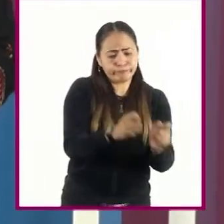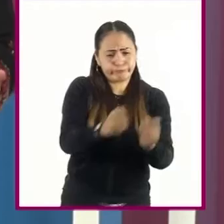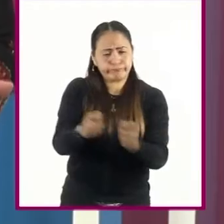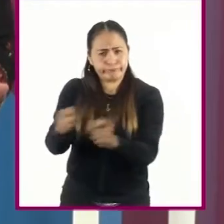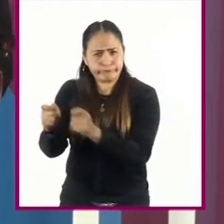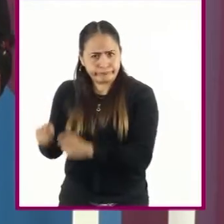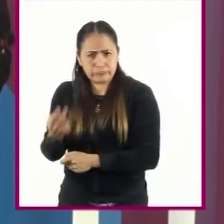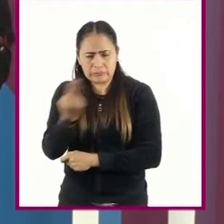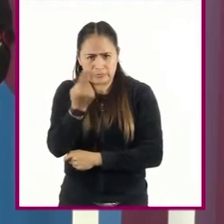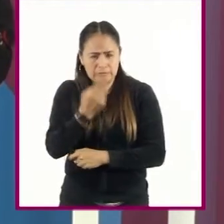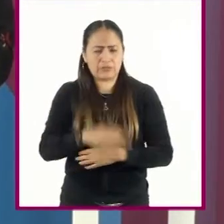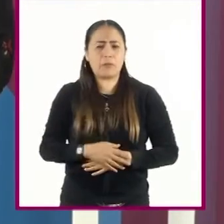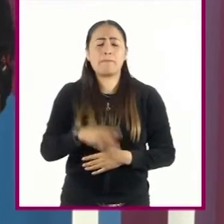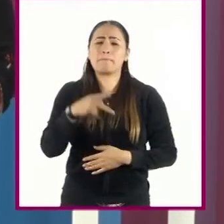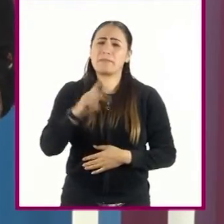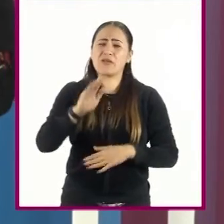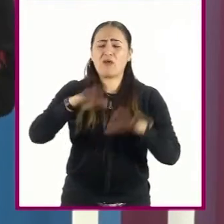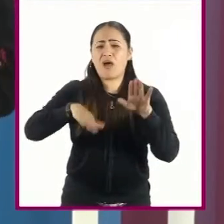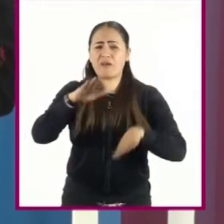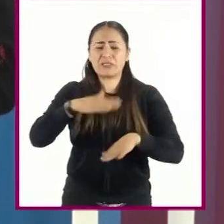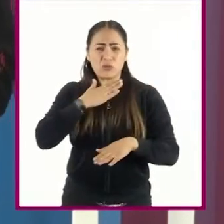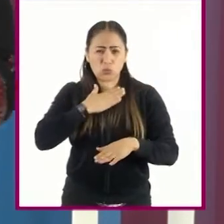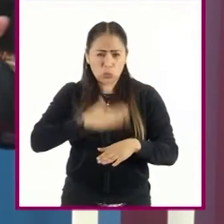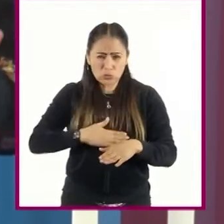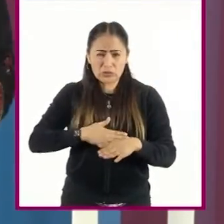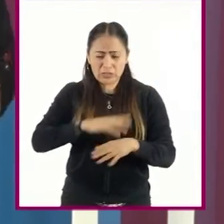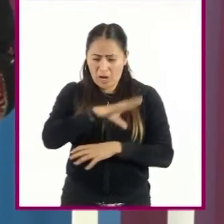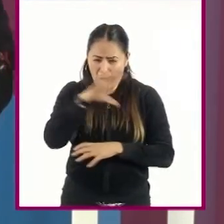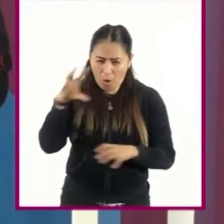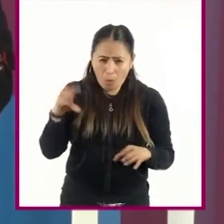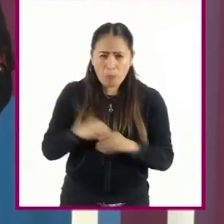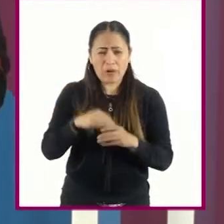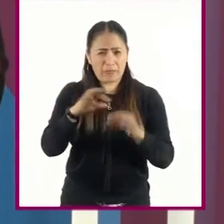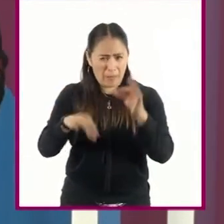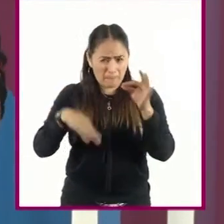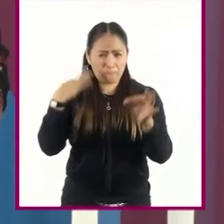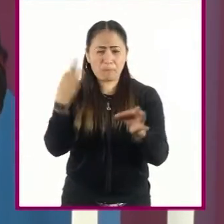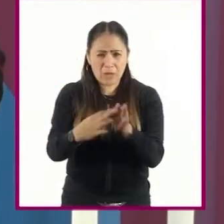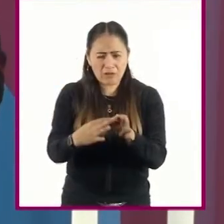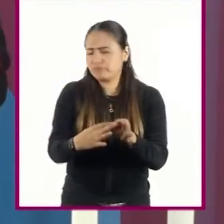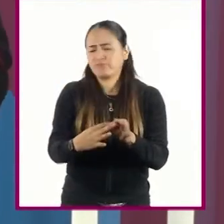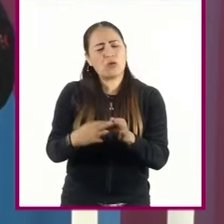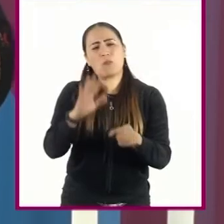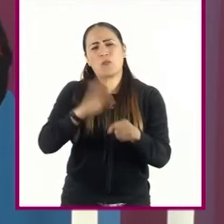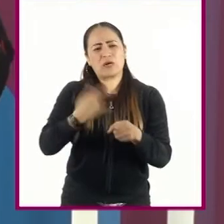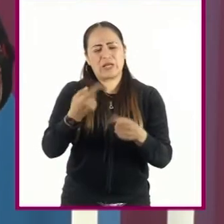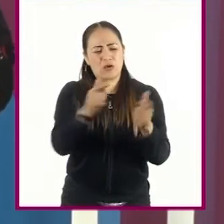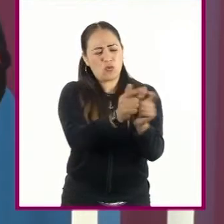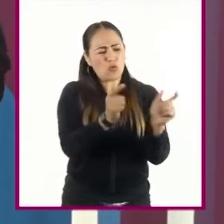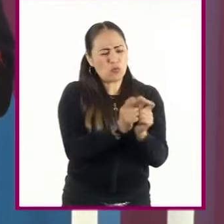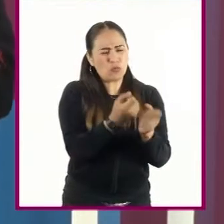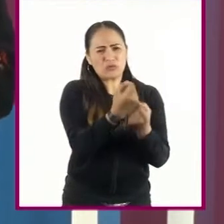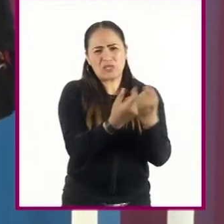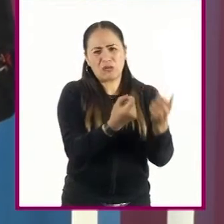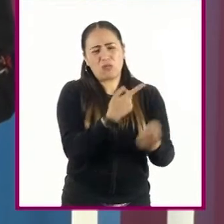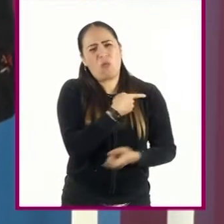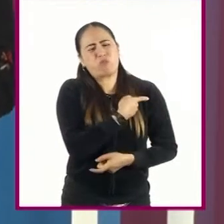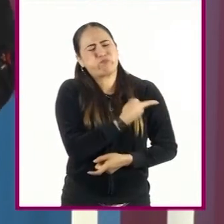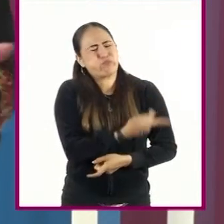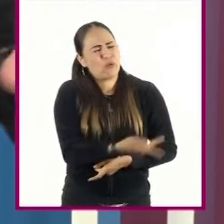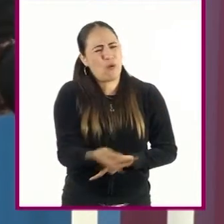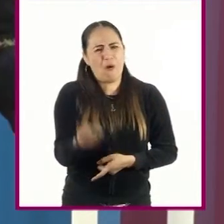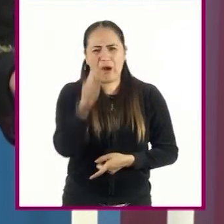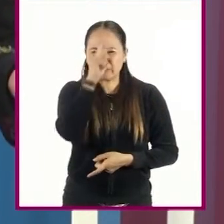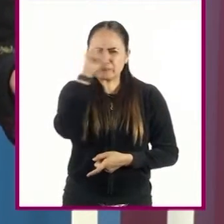justicia es en ocasiones difícil de alcanzar, ya que existe pobreza o pobreza extrema en gran parte de la población del